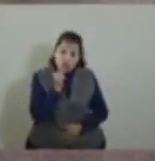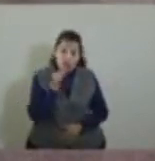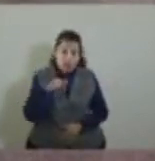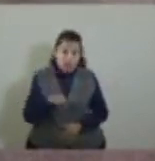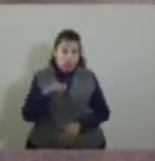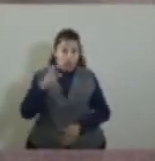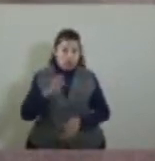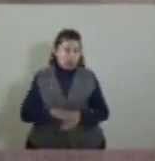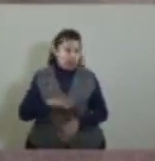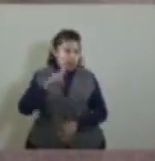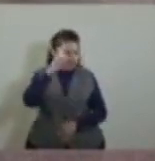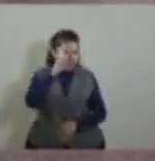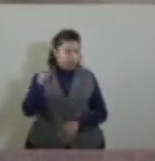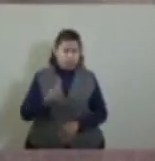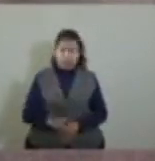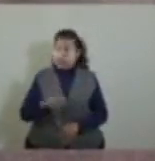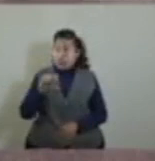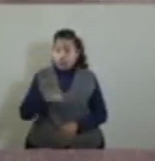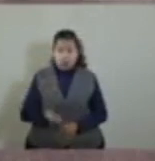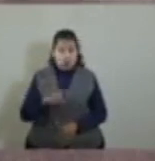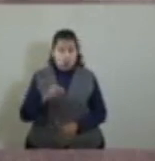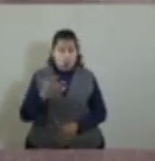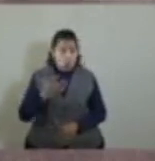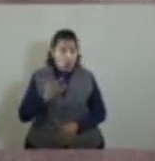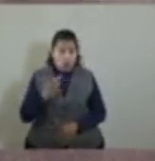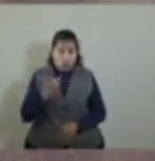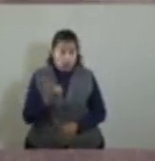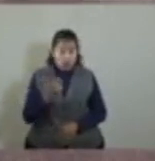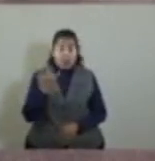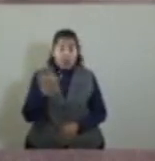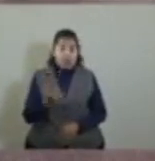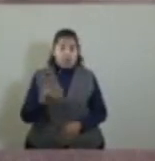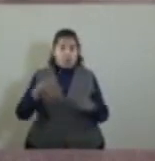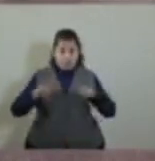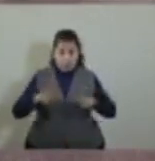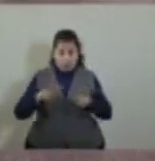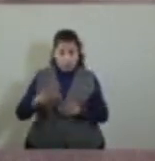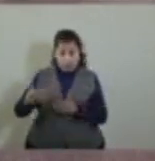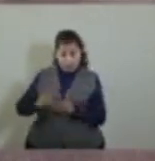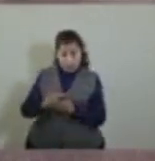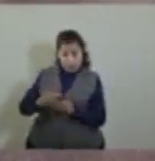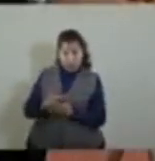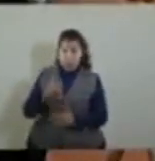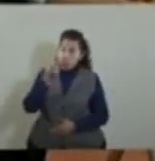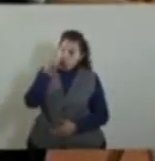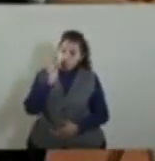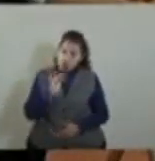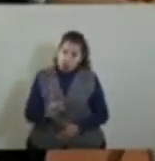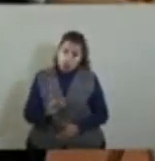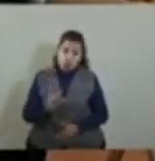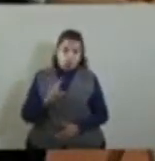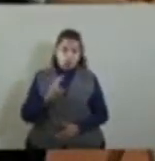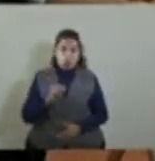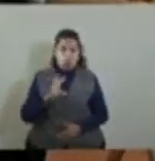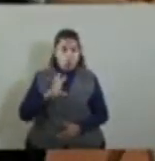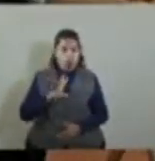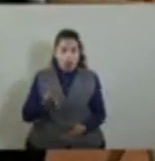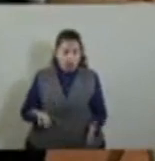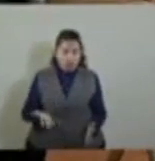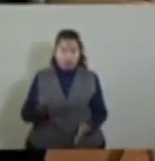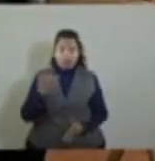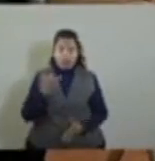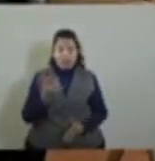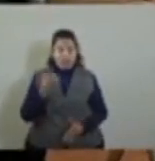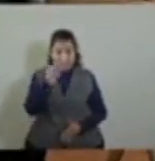peor momento y los salarios apenas alcanzan para sobrevivir. Los fondos para la